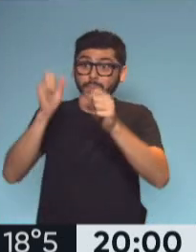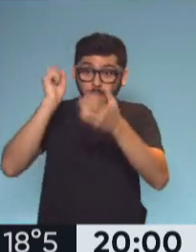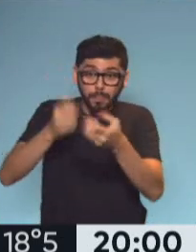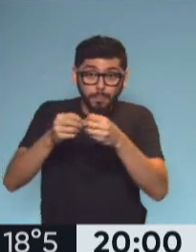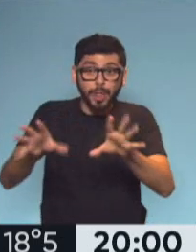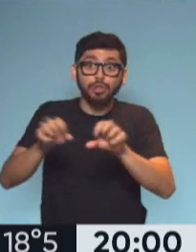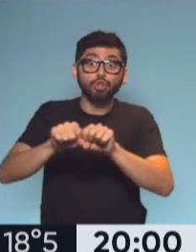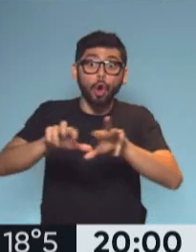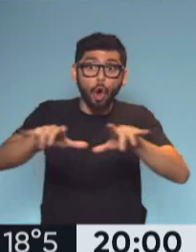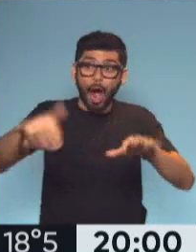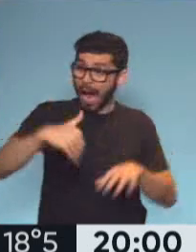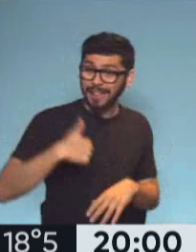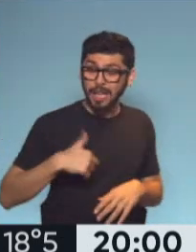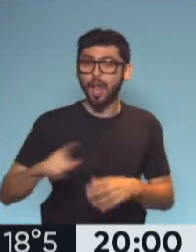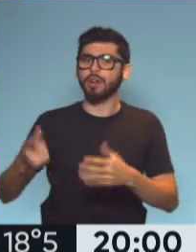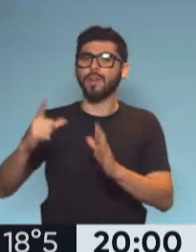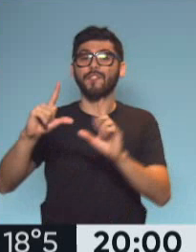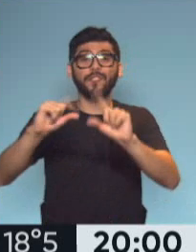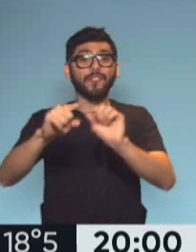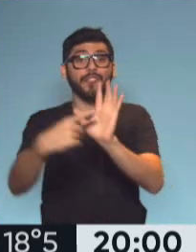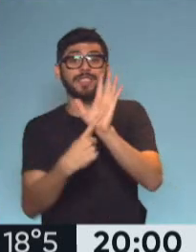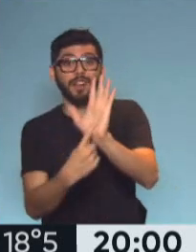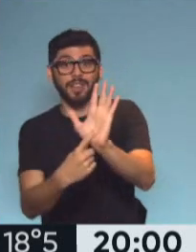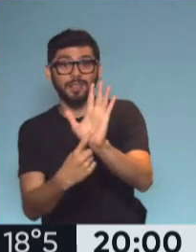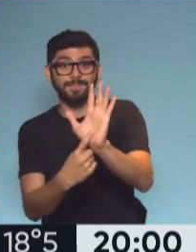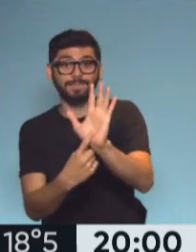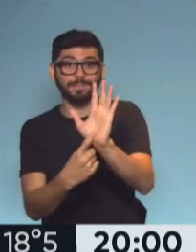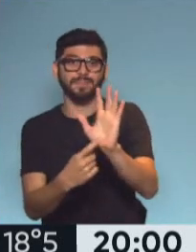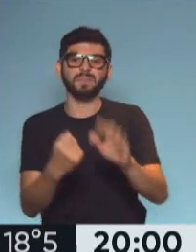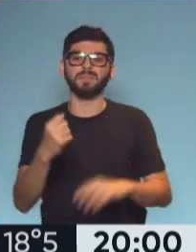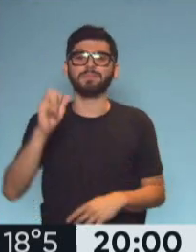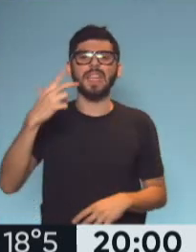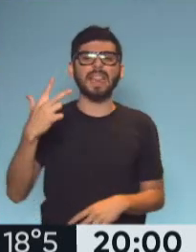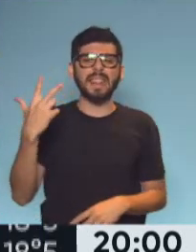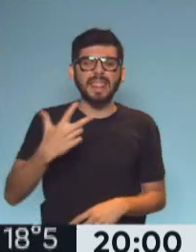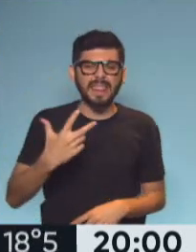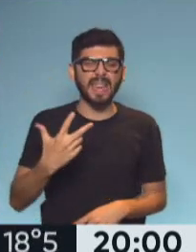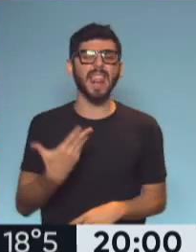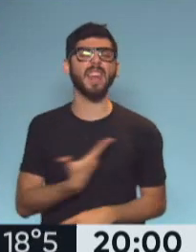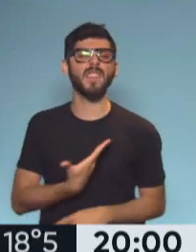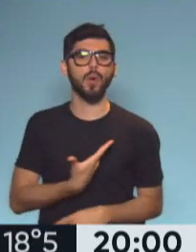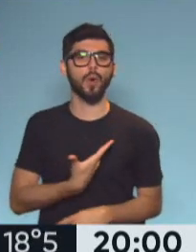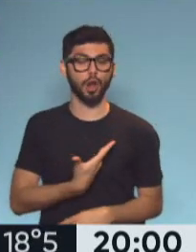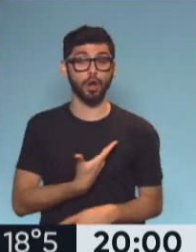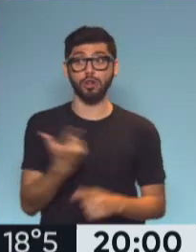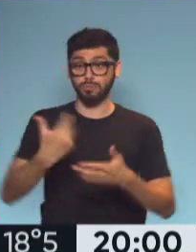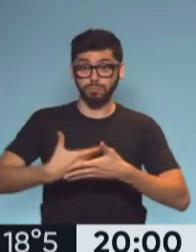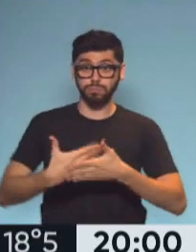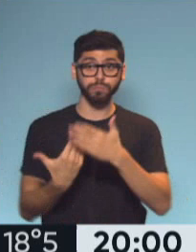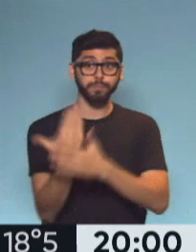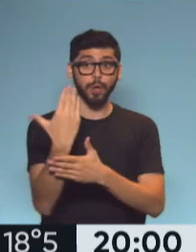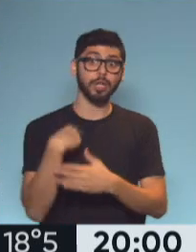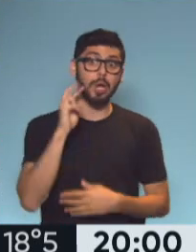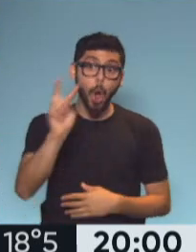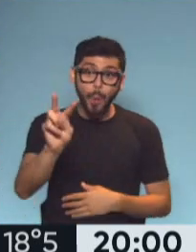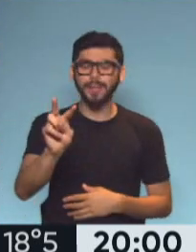la pandemia acá. Tiene fecha, lo podemos ver. Cuando el 3 de febrero. Muy bien. Cuando surgió esto, dije, estamos en un